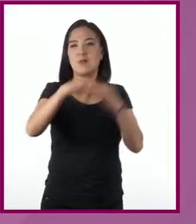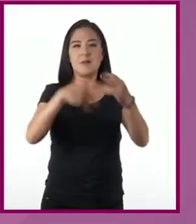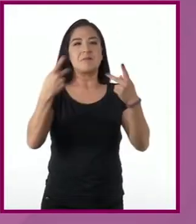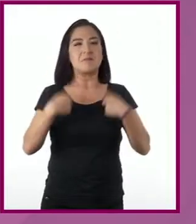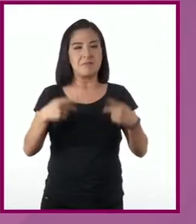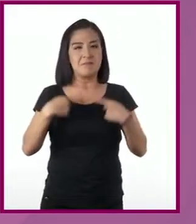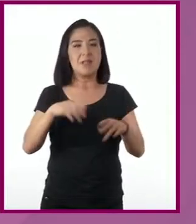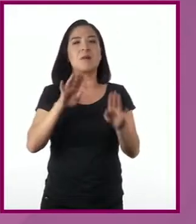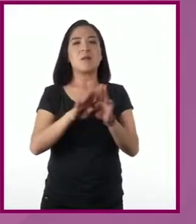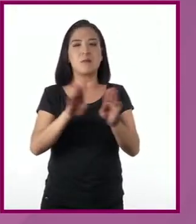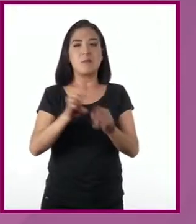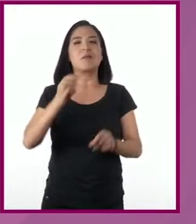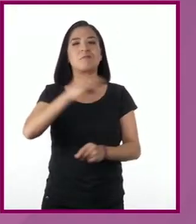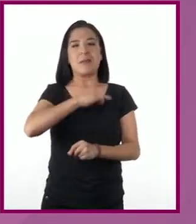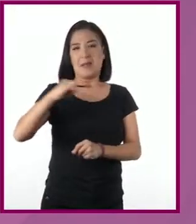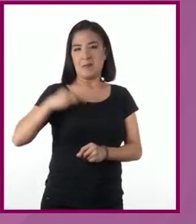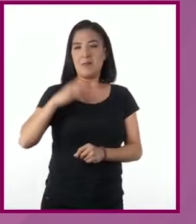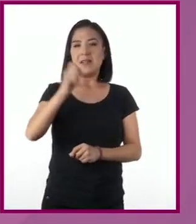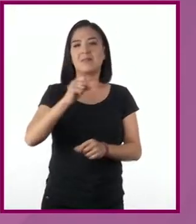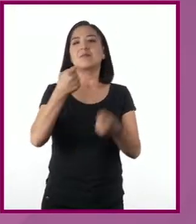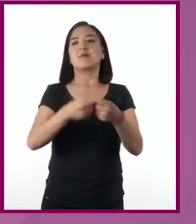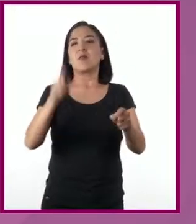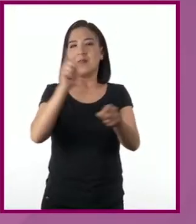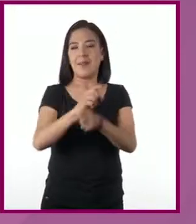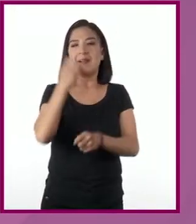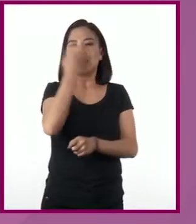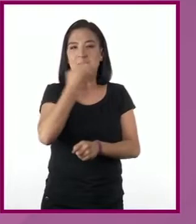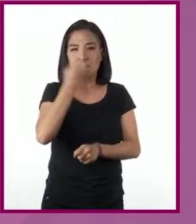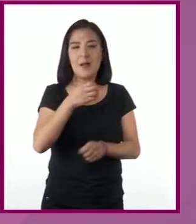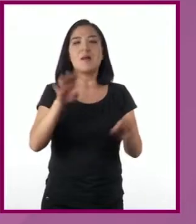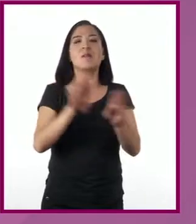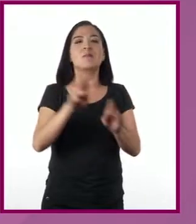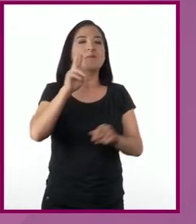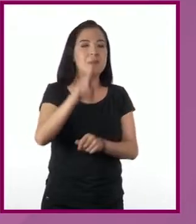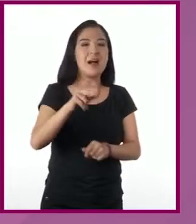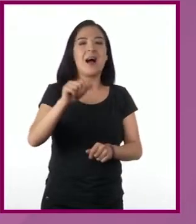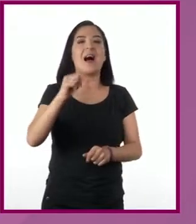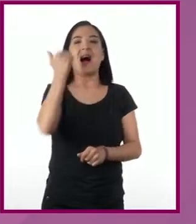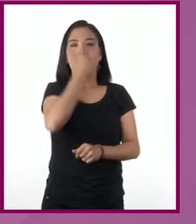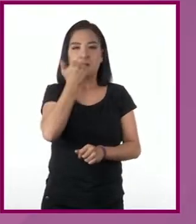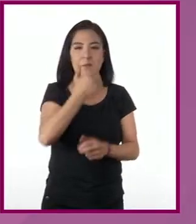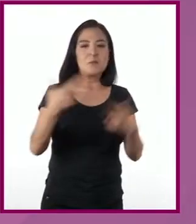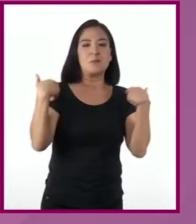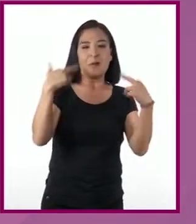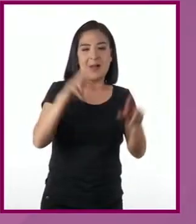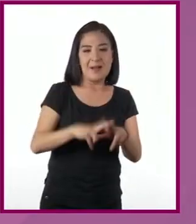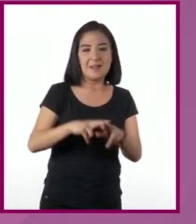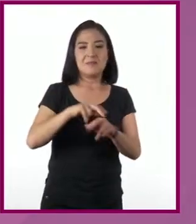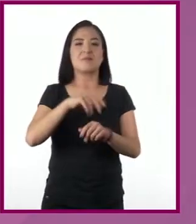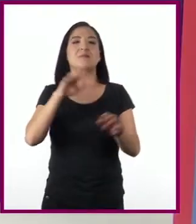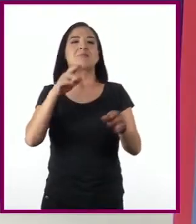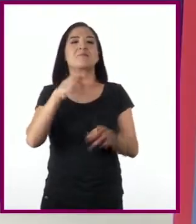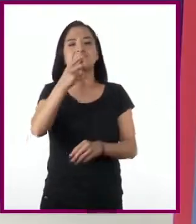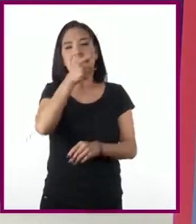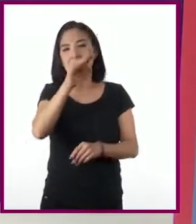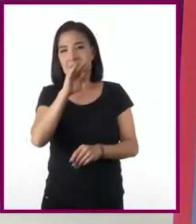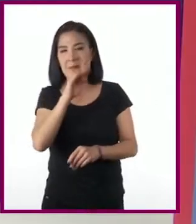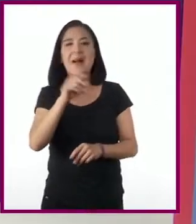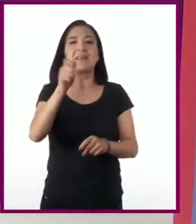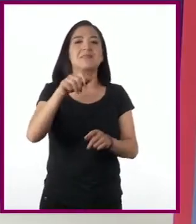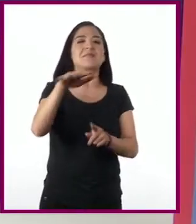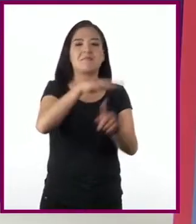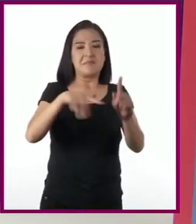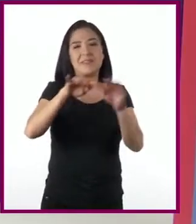de la comunidad escolar: alumnos, padres de familia, maestros y otros trabajadores de la escuela. Es